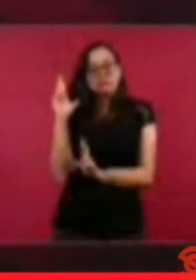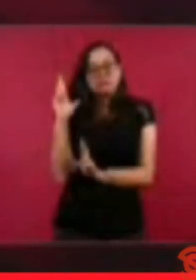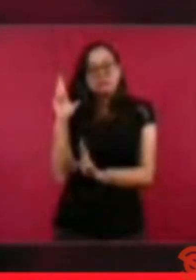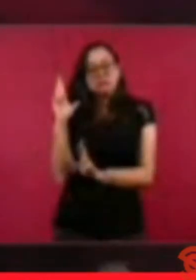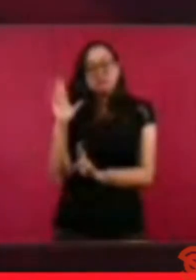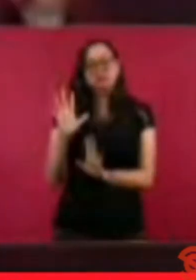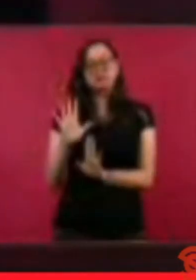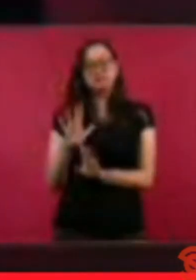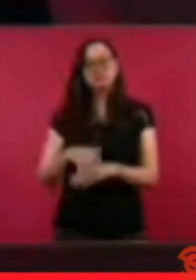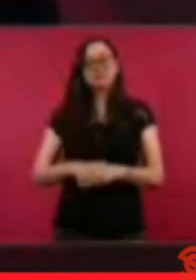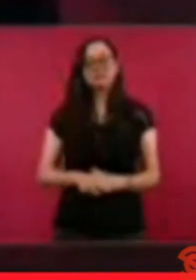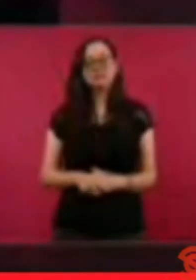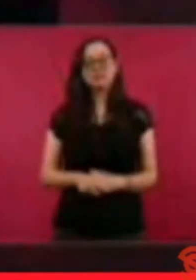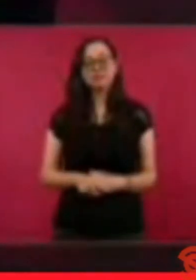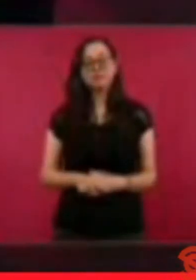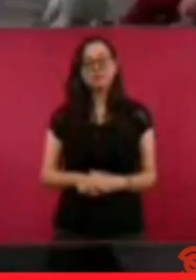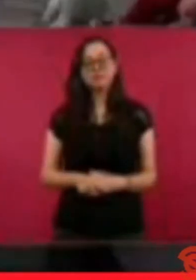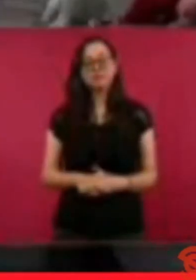pues